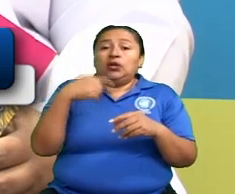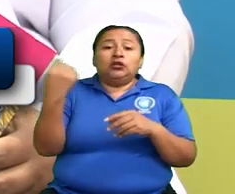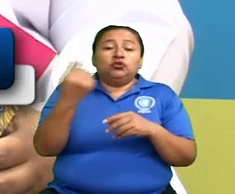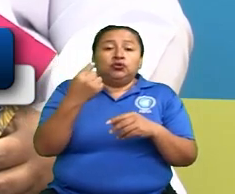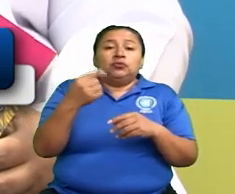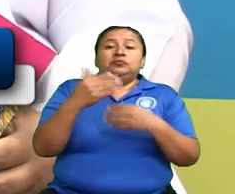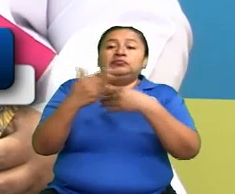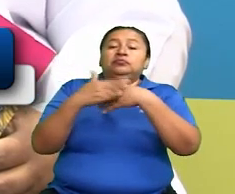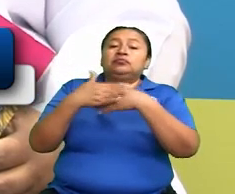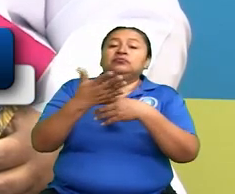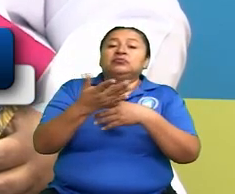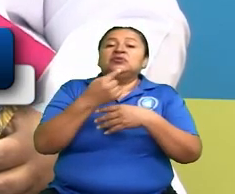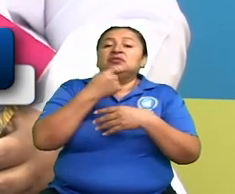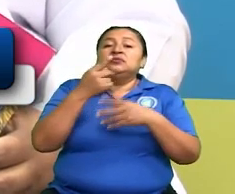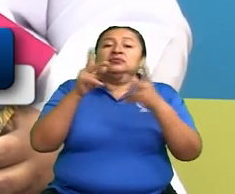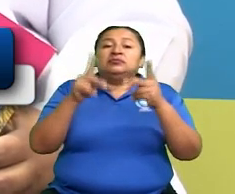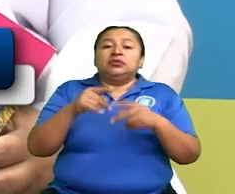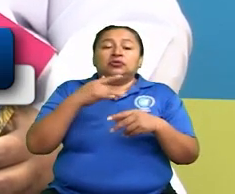la solicitaba